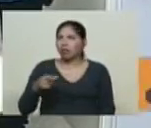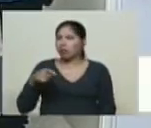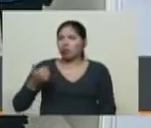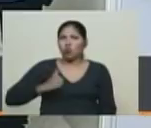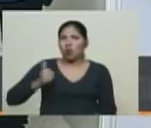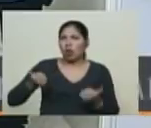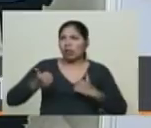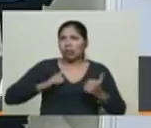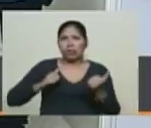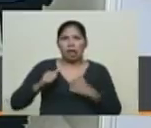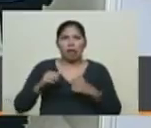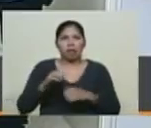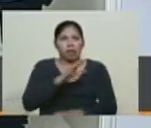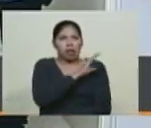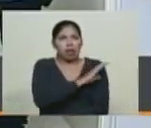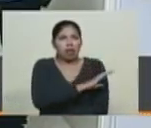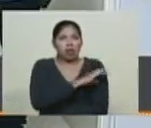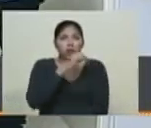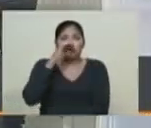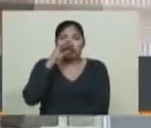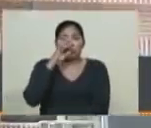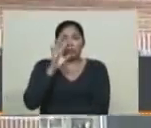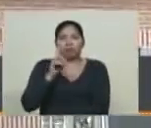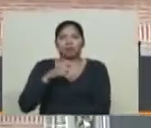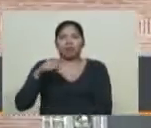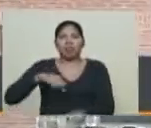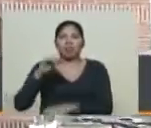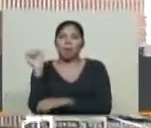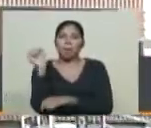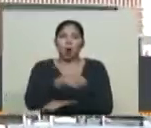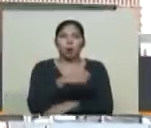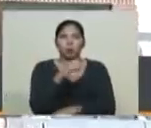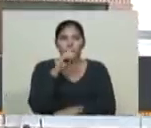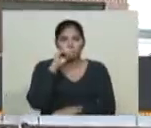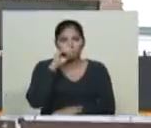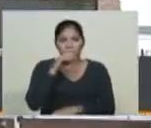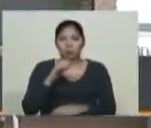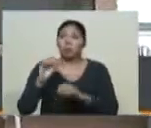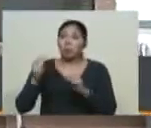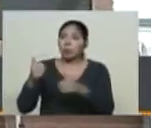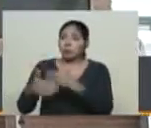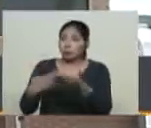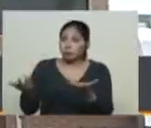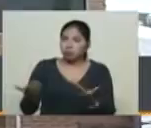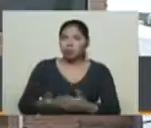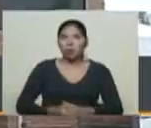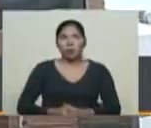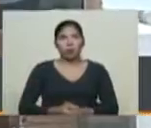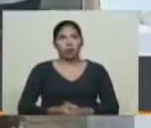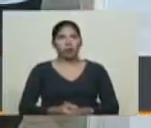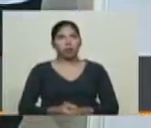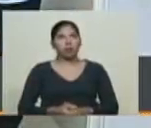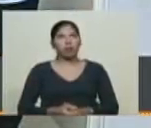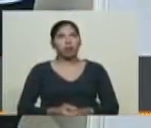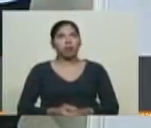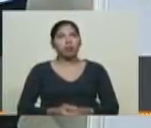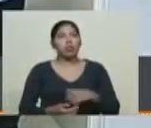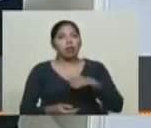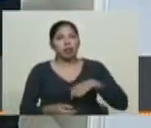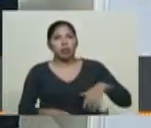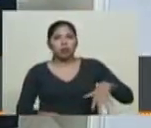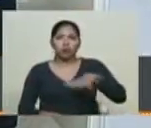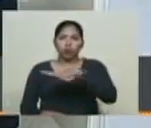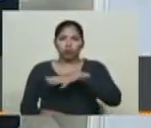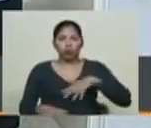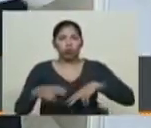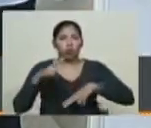mundo. Salud para el pueblo. Luis López, vamos a empezar el recorrido, por favor. Bueno, presidente, esta obra, que es una obra que usted